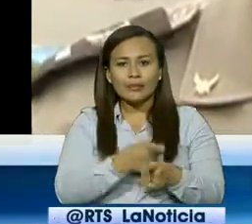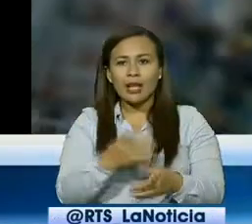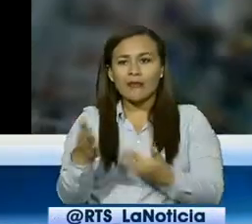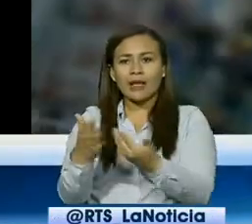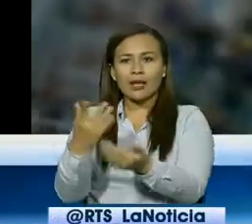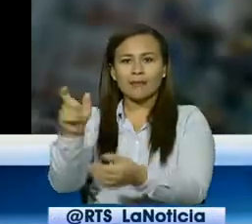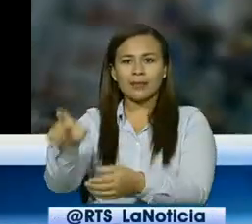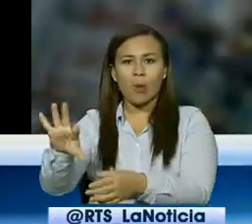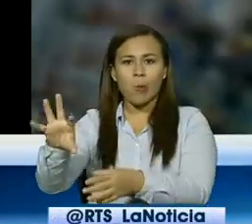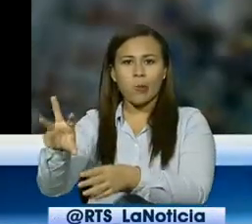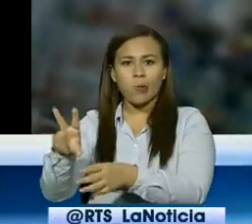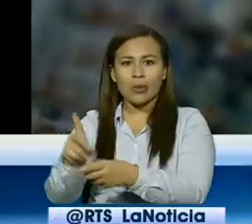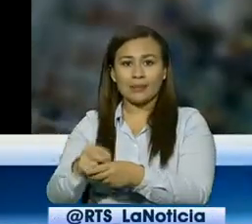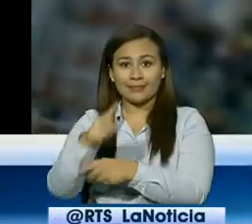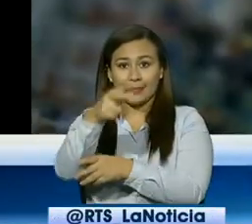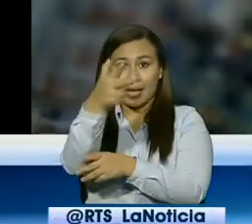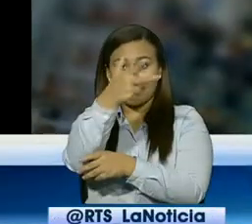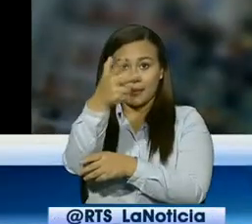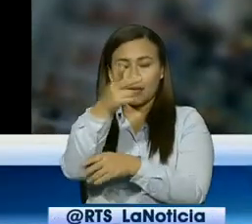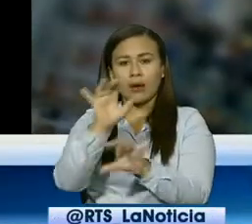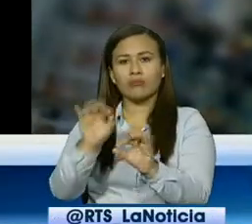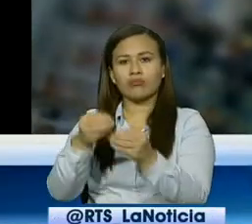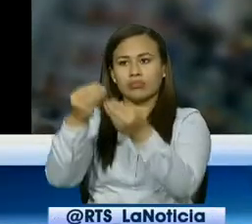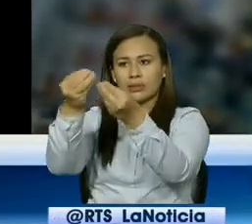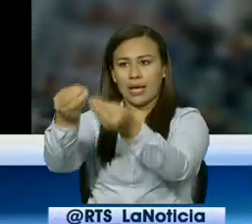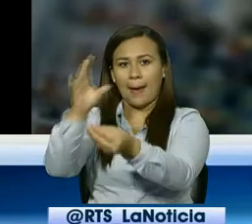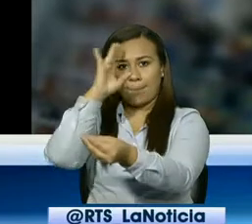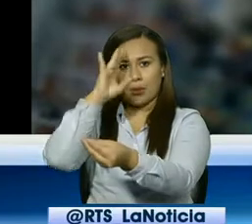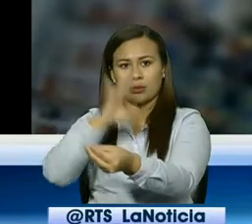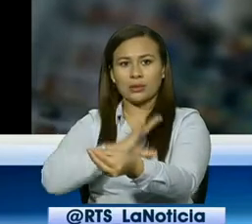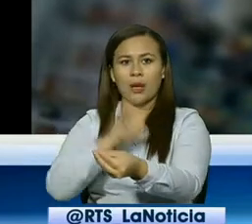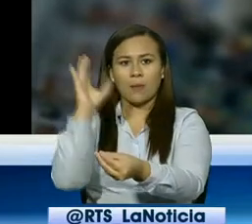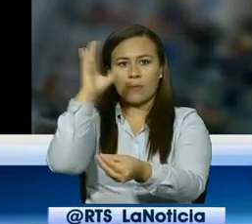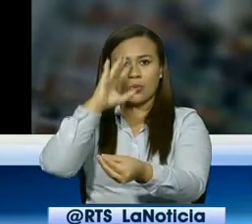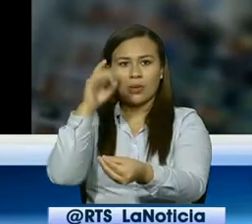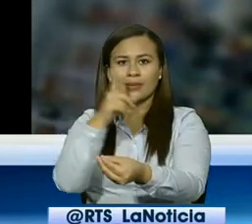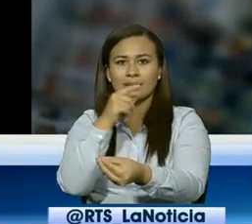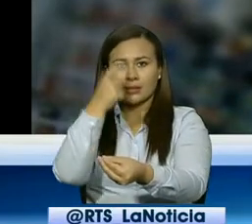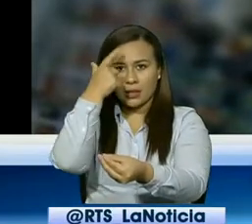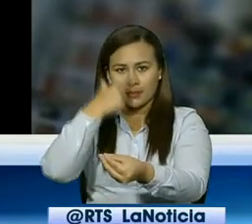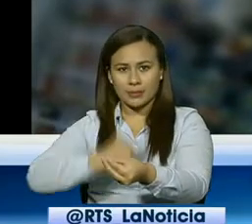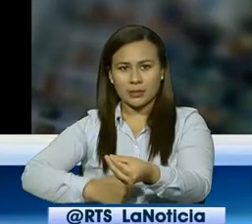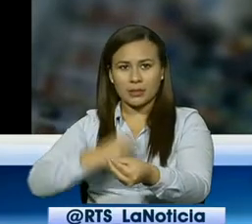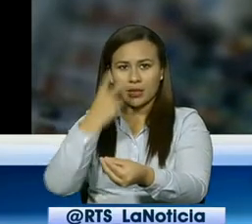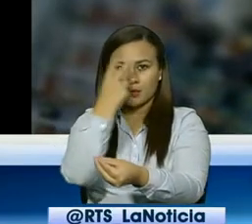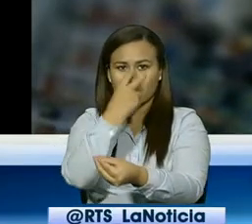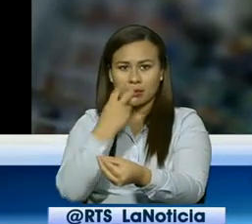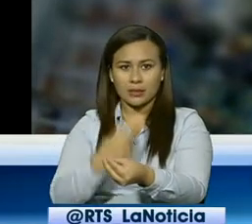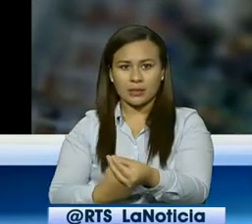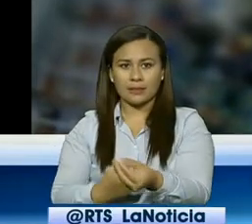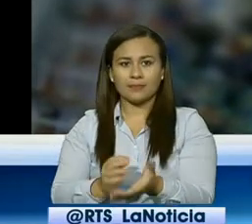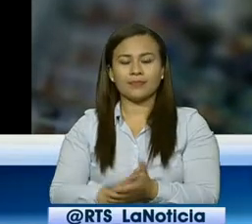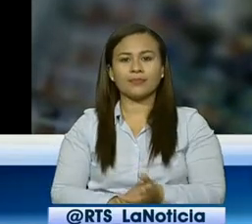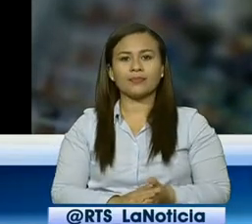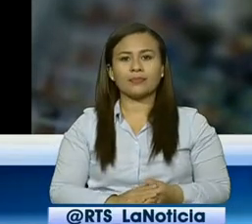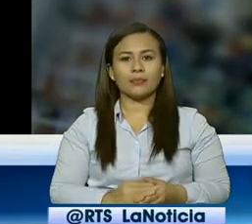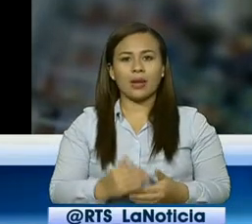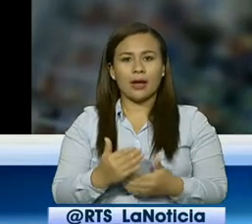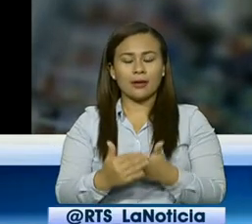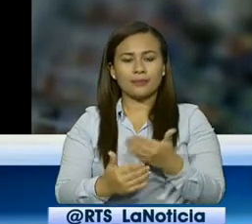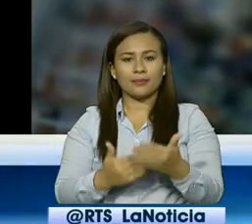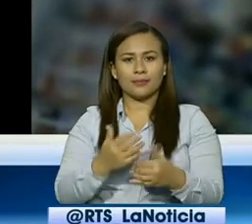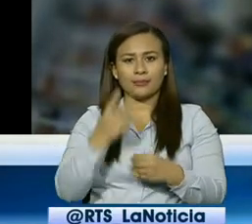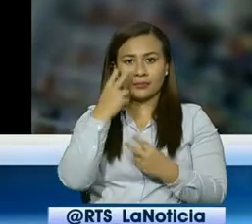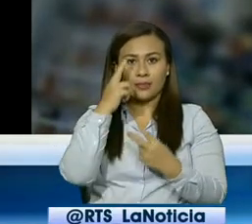sorpresiva. Y que con los videos proporcionados, buscarán a los involucrados. Se llega a la investigación y se le da proceso para que